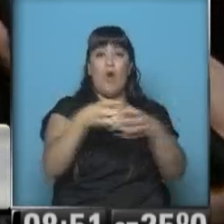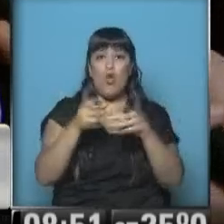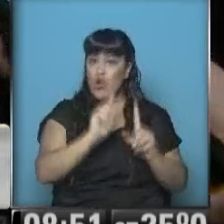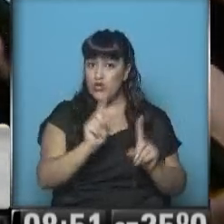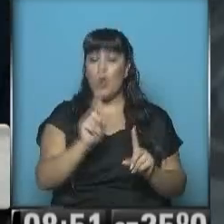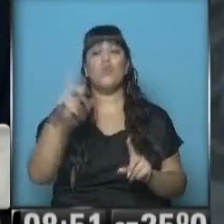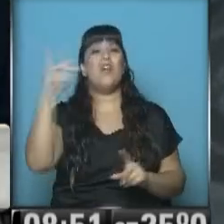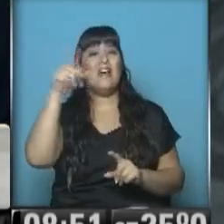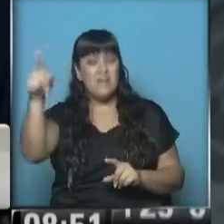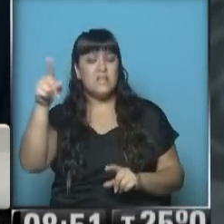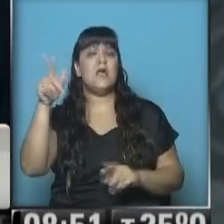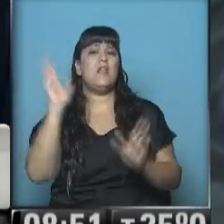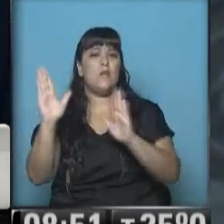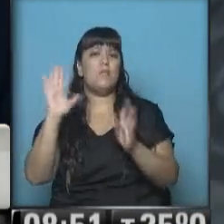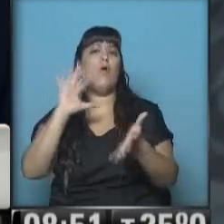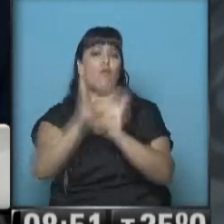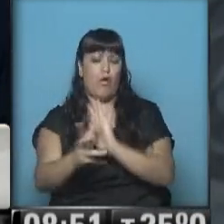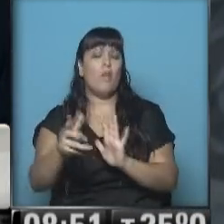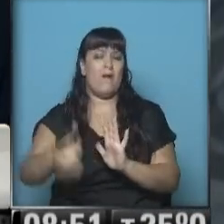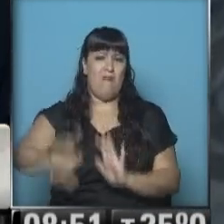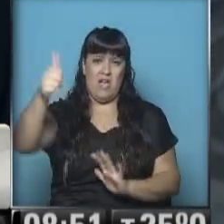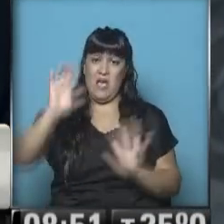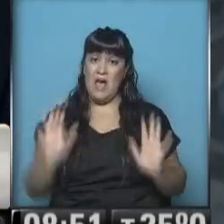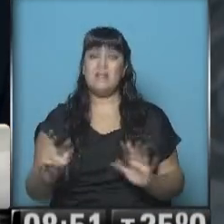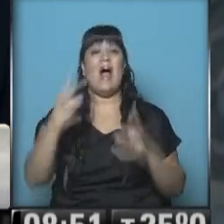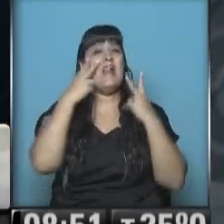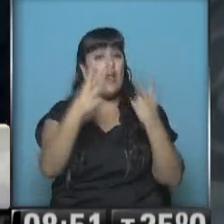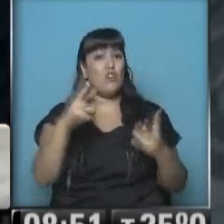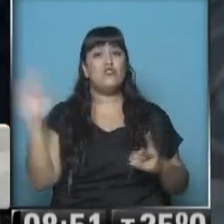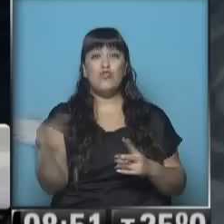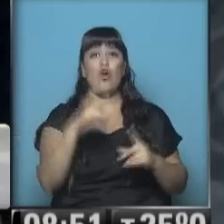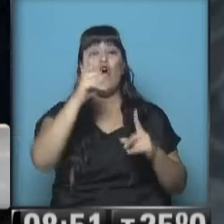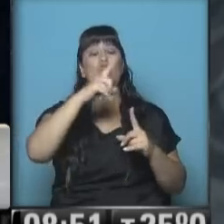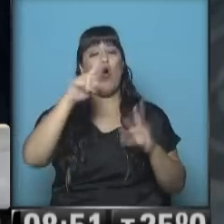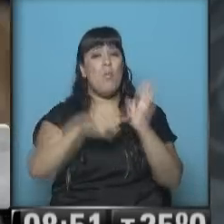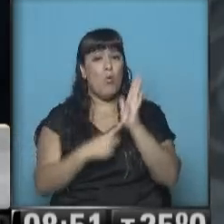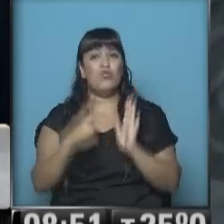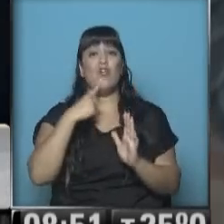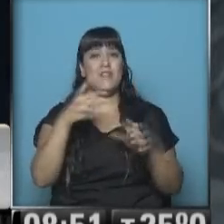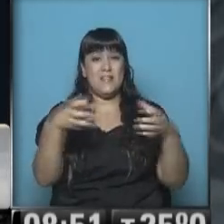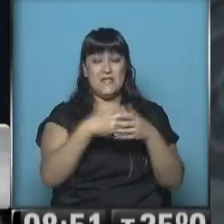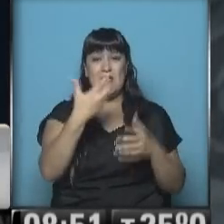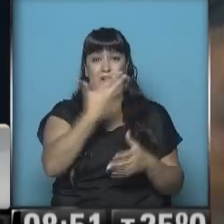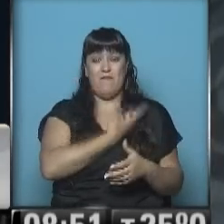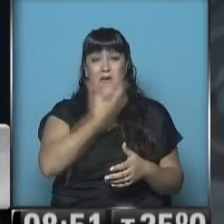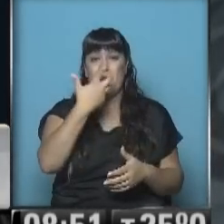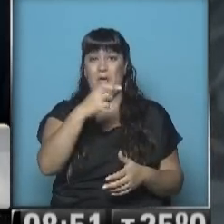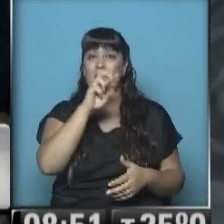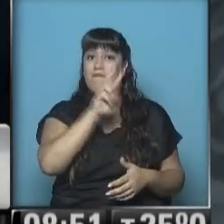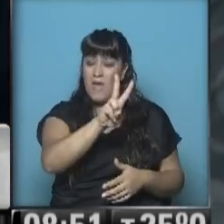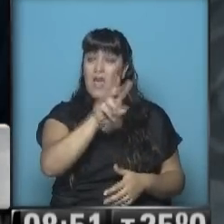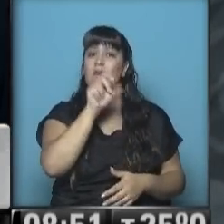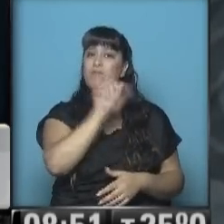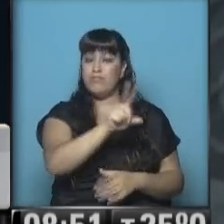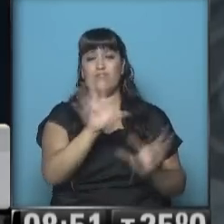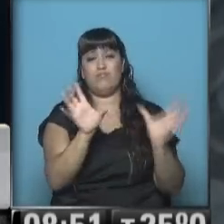objetivo de impunidad eso es lo que dice reconociendo que todos los sondeos aseguran que el frente para la victoria sigue siendo por lejos